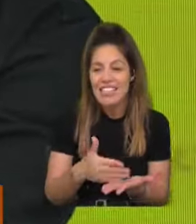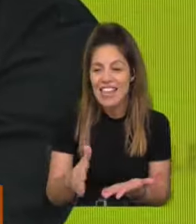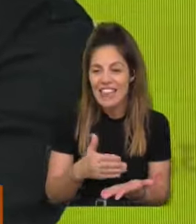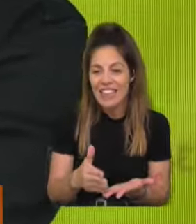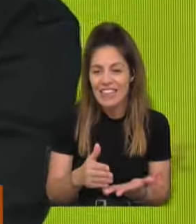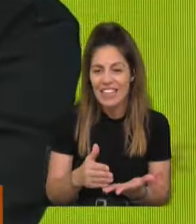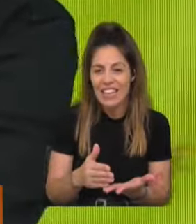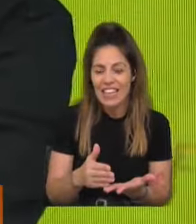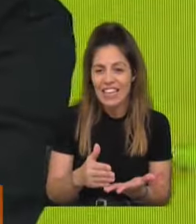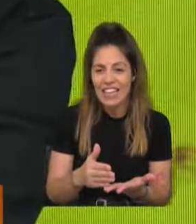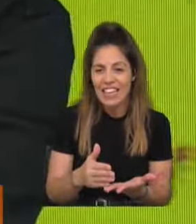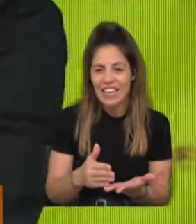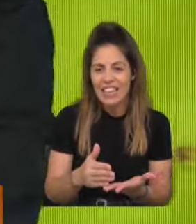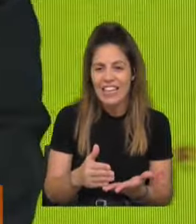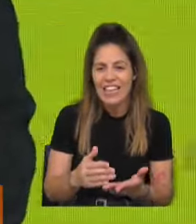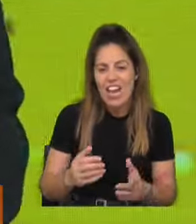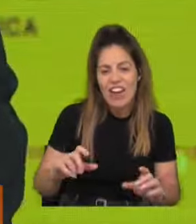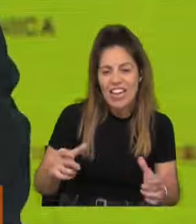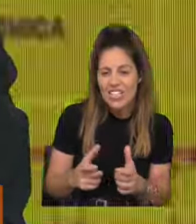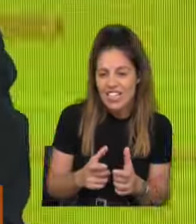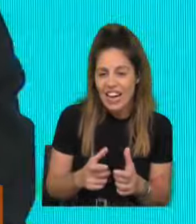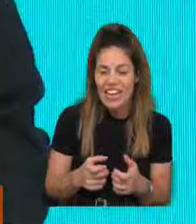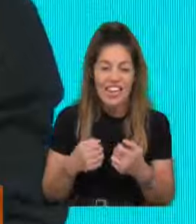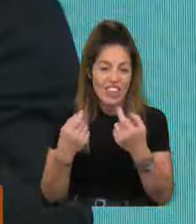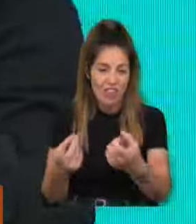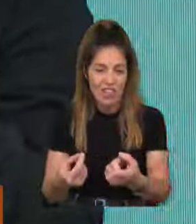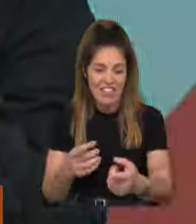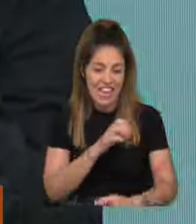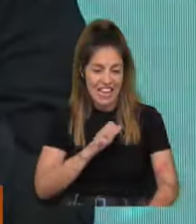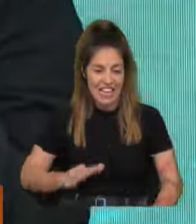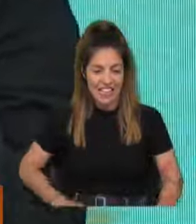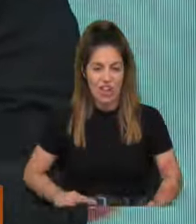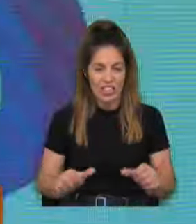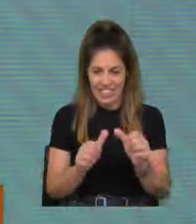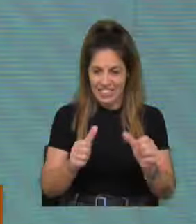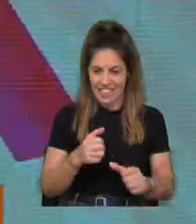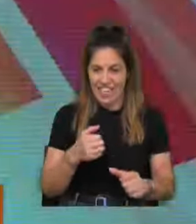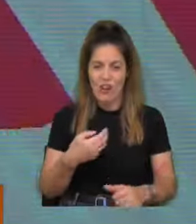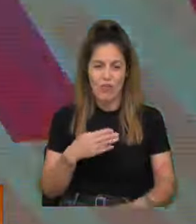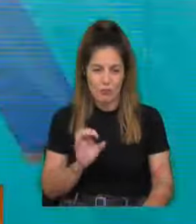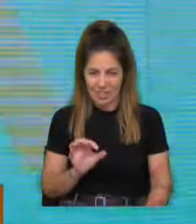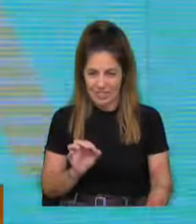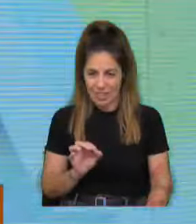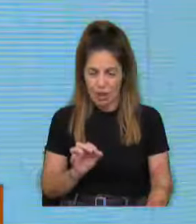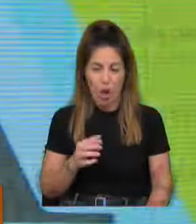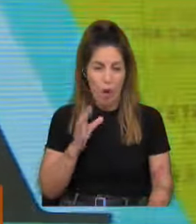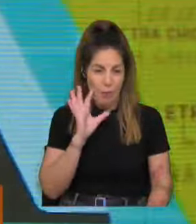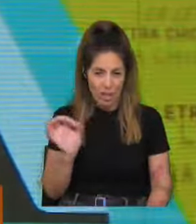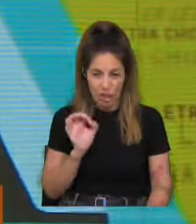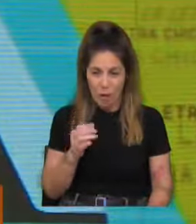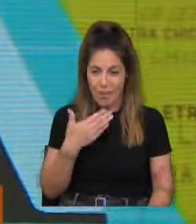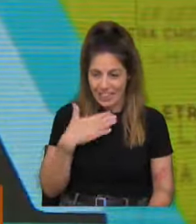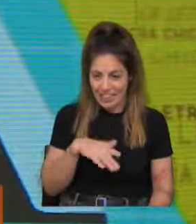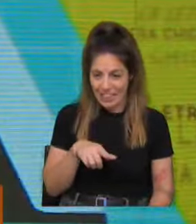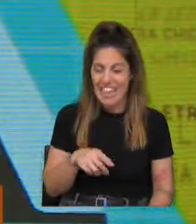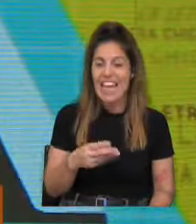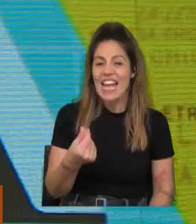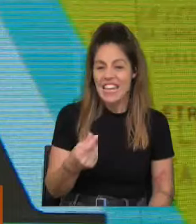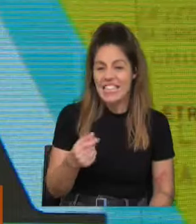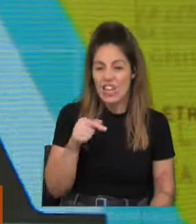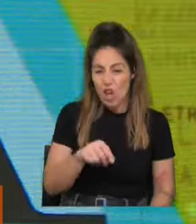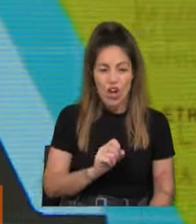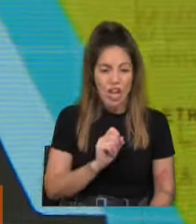minorar la transferencia que el estado tiene que hacer al bps eso al corto plazo perdoná pero para entender paso a paso ese dinero que decís que el bps hoy